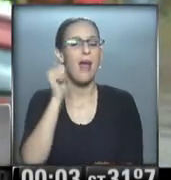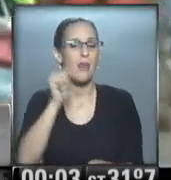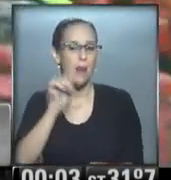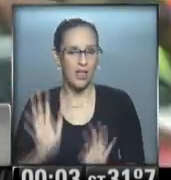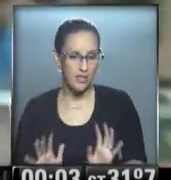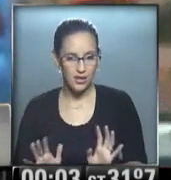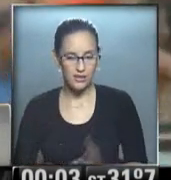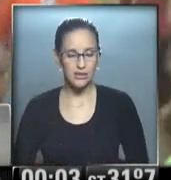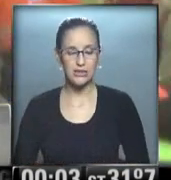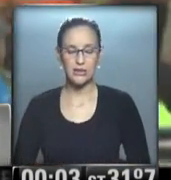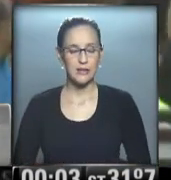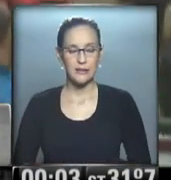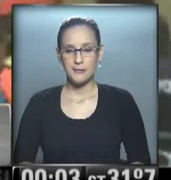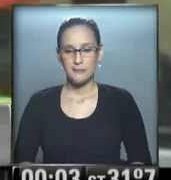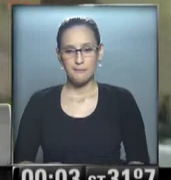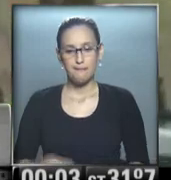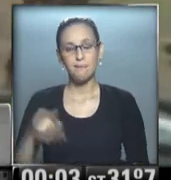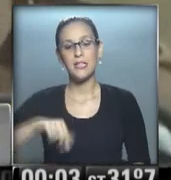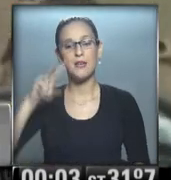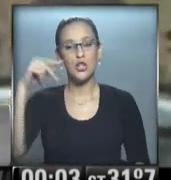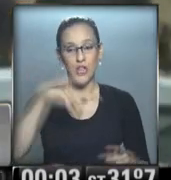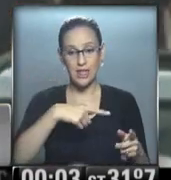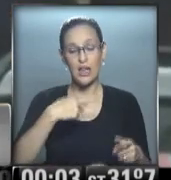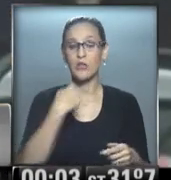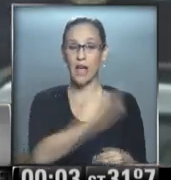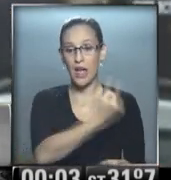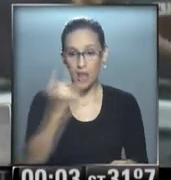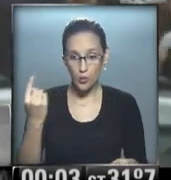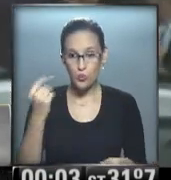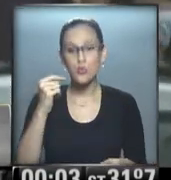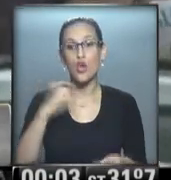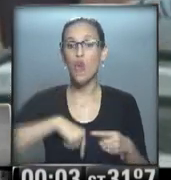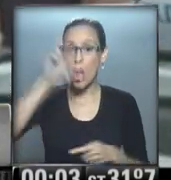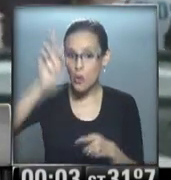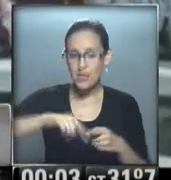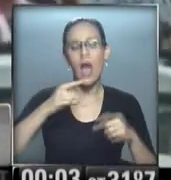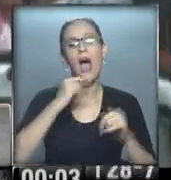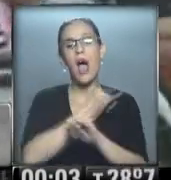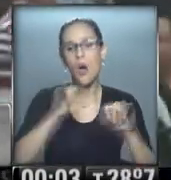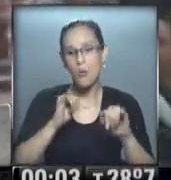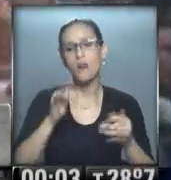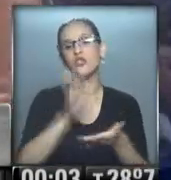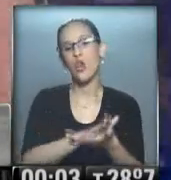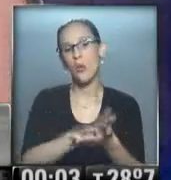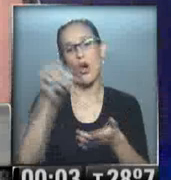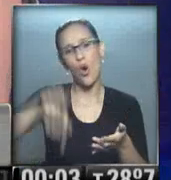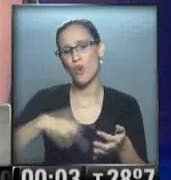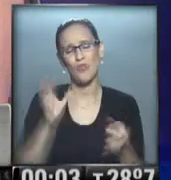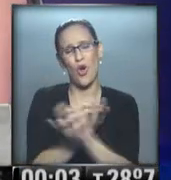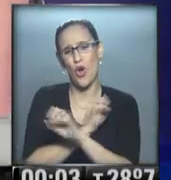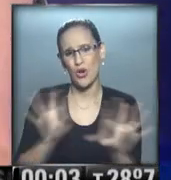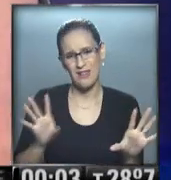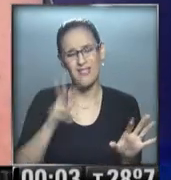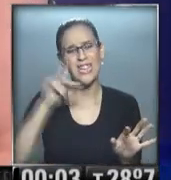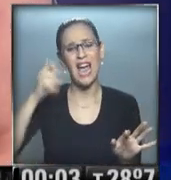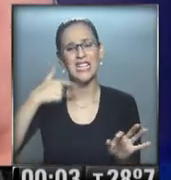supuesto, en cada una de las ediciones de Visión 7 estaremos informando sobre esta tragedia que afectó en la jornada de hoy a Villa Gesell, y